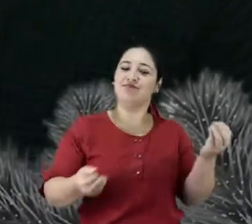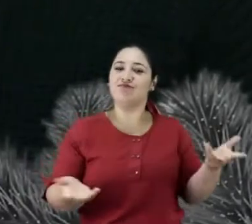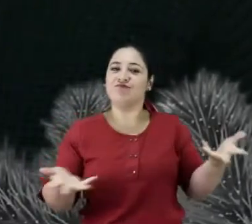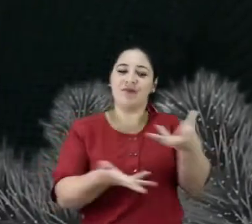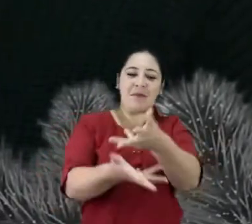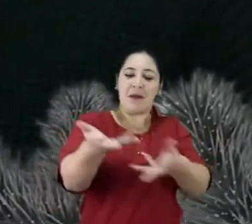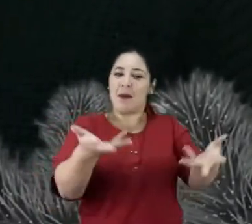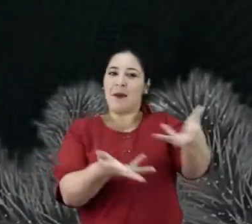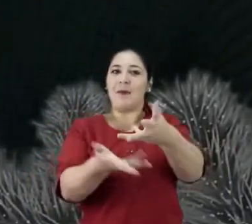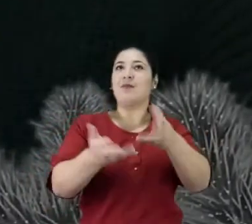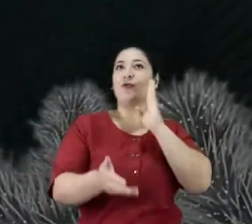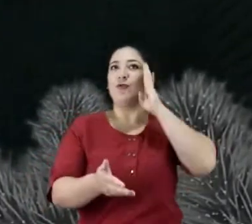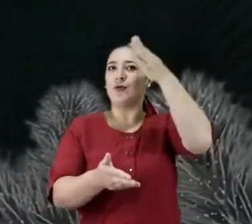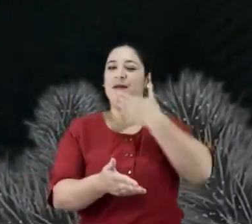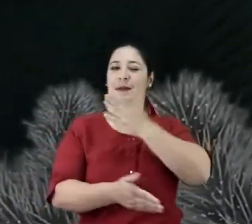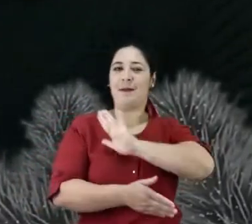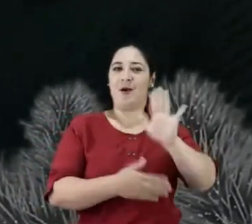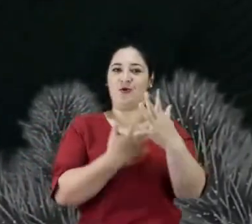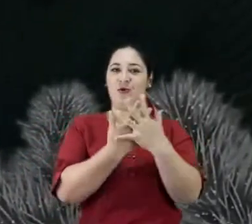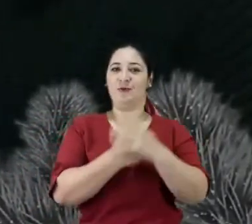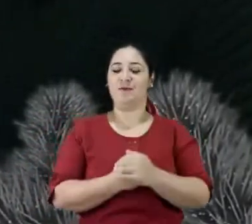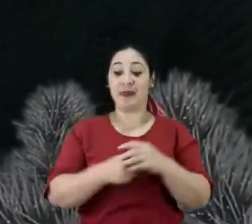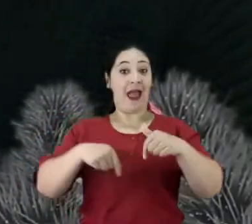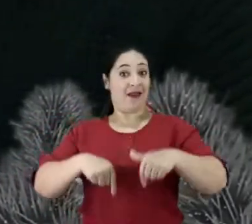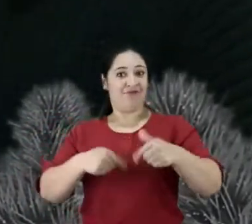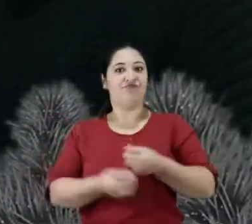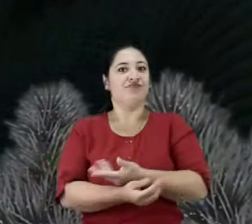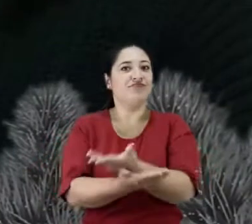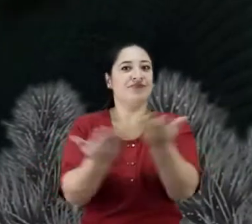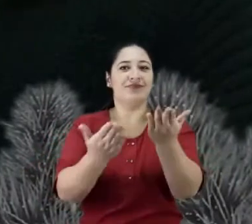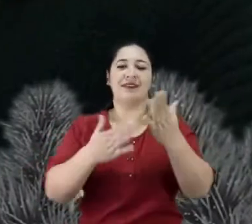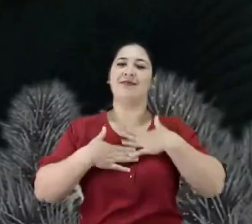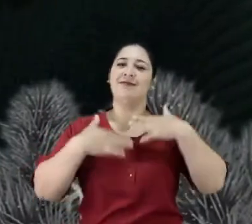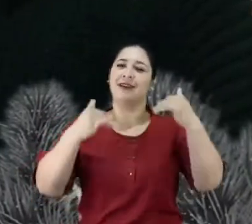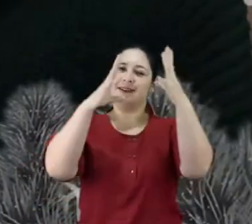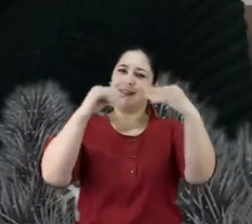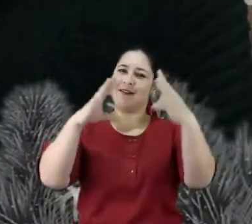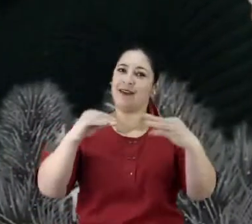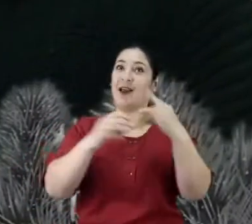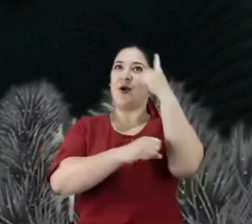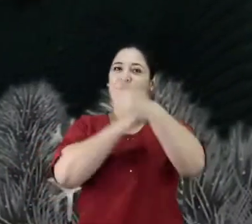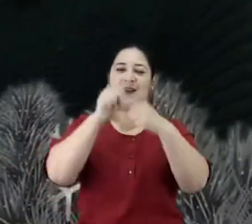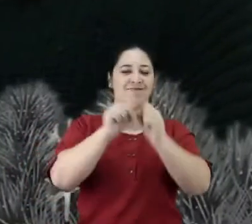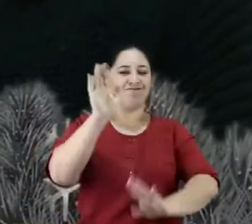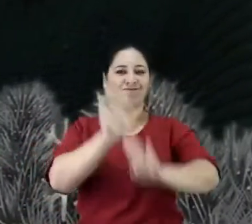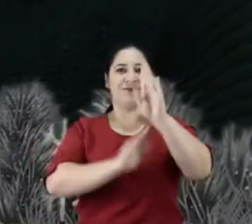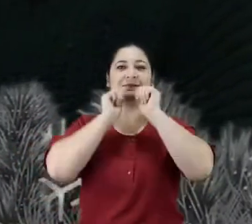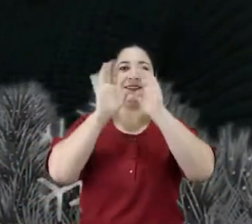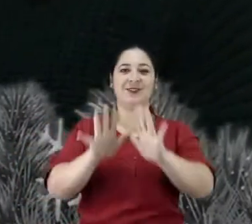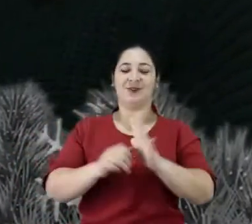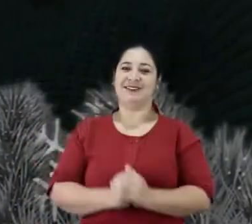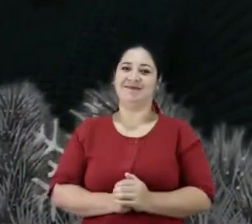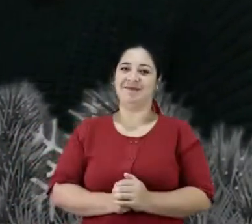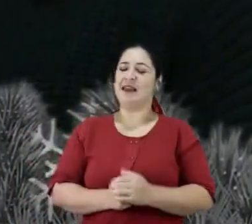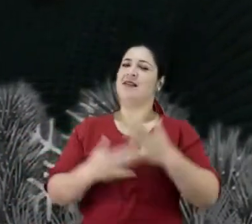nuestro municipio. Desde aquí queremos desearles a todos una feliz Navidad y un próspero año nuevo lleno de bendiciones.